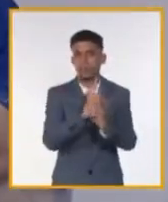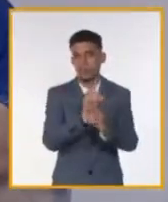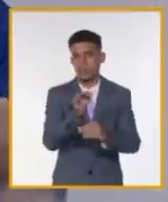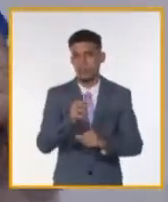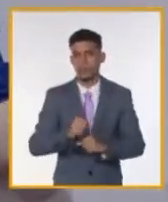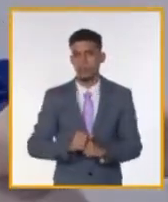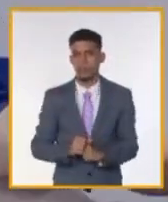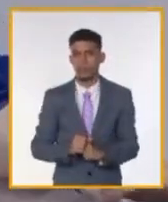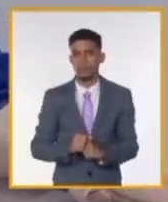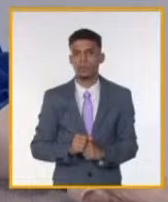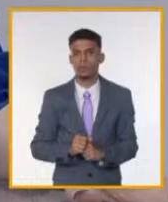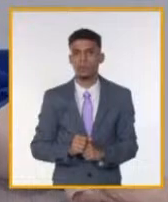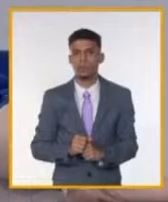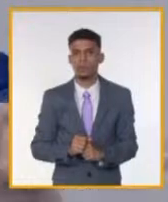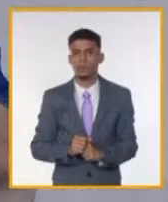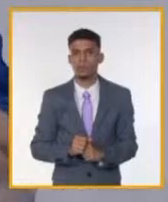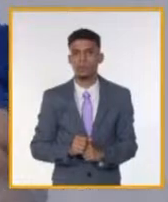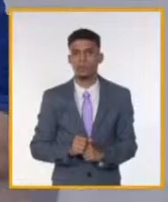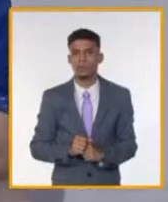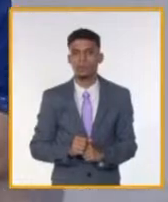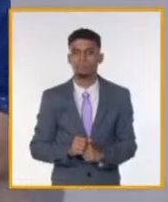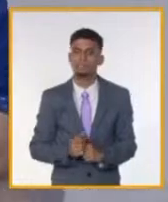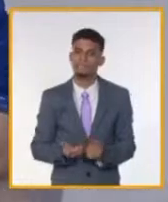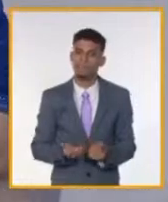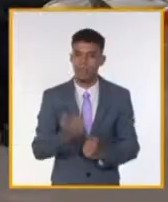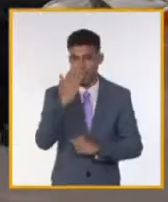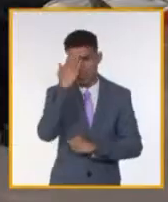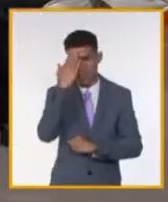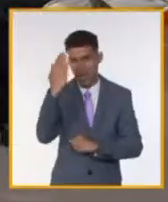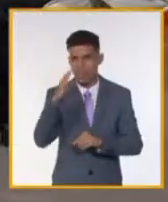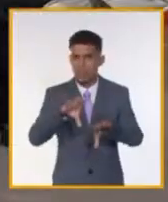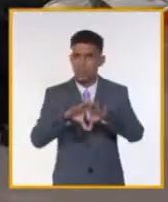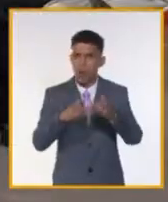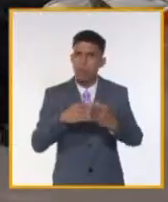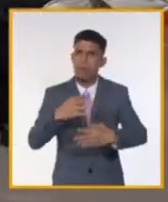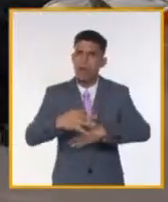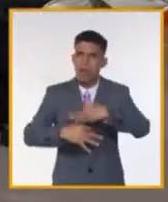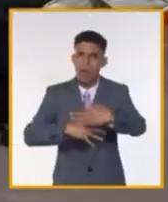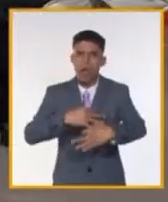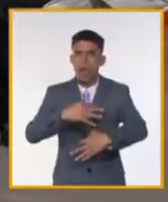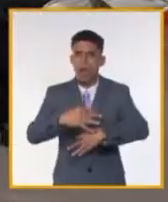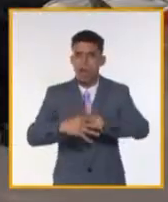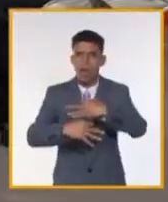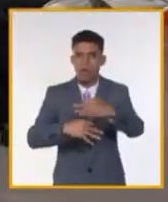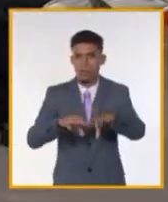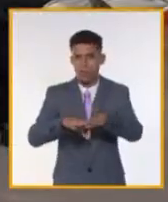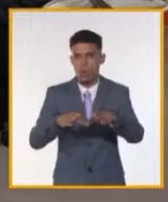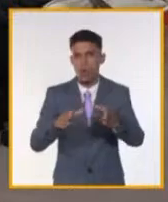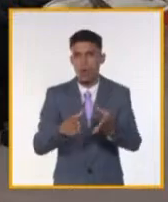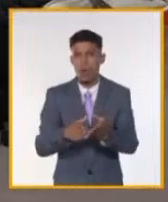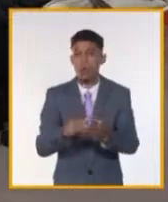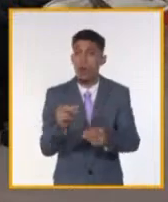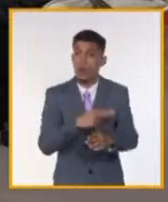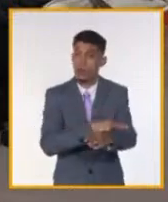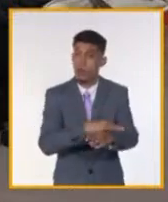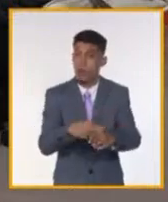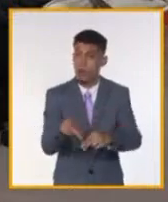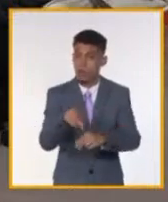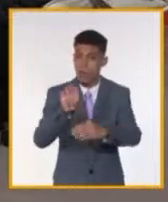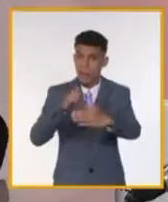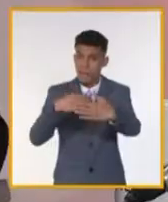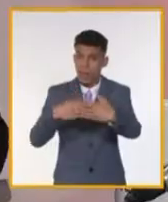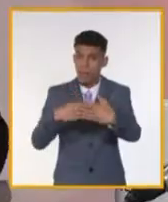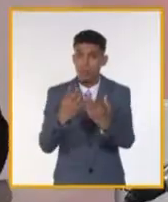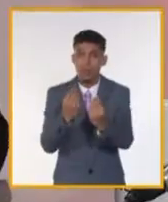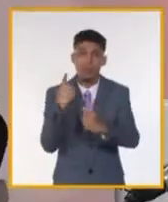Congreso Internacional de Minería y Metalurgia. Bueno, Marcela, muchas gracias por estos detalles y sobre todo por esa labor que han desarrollado durante